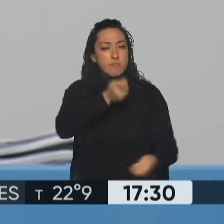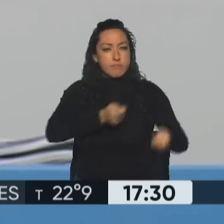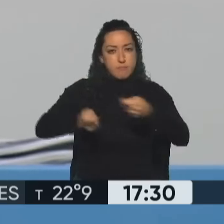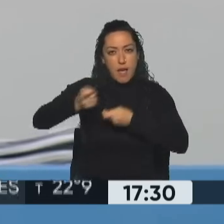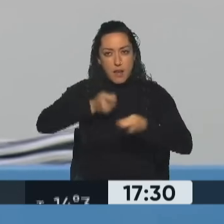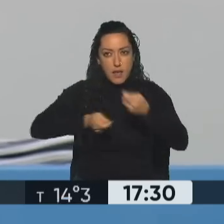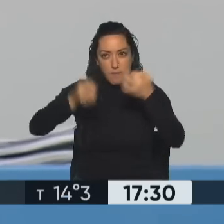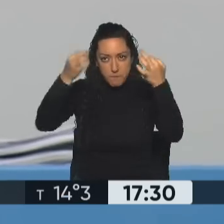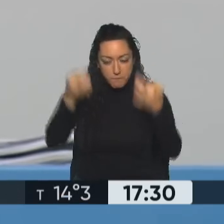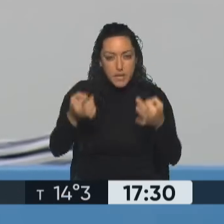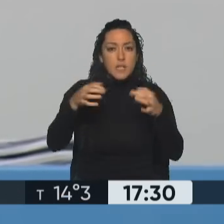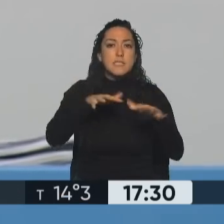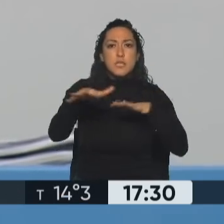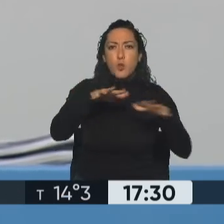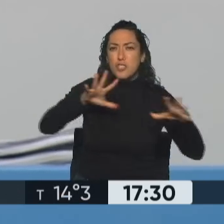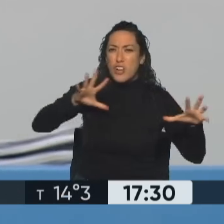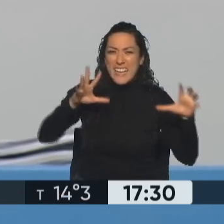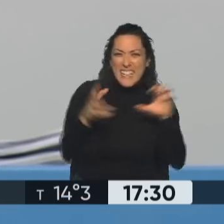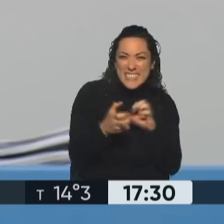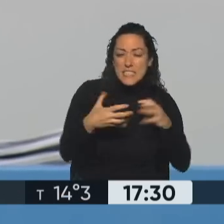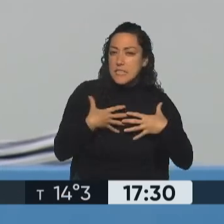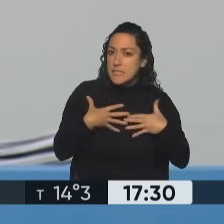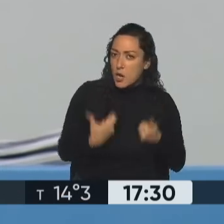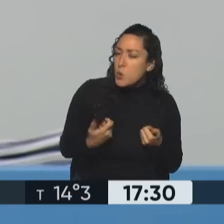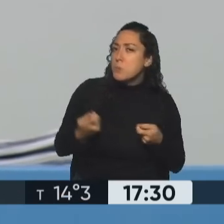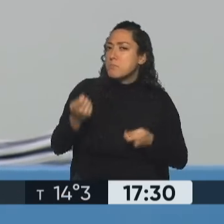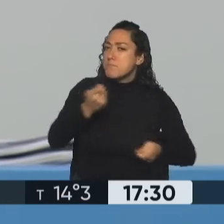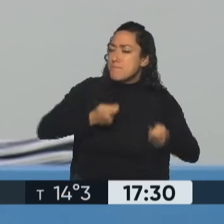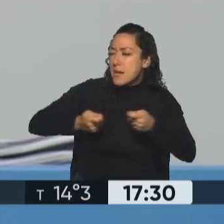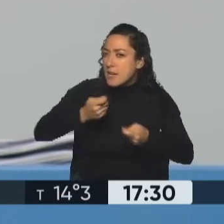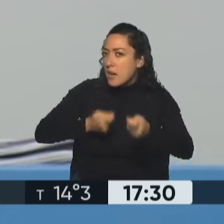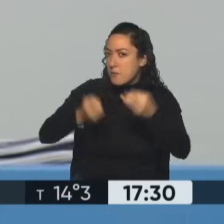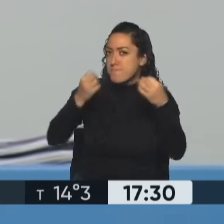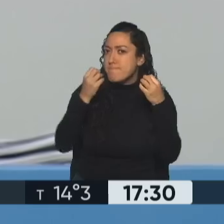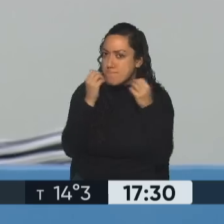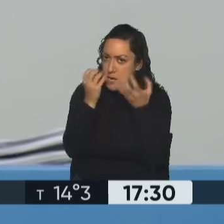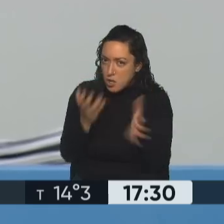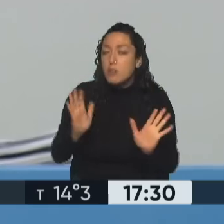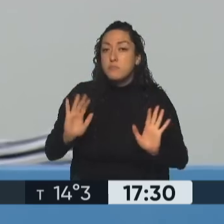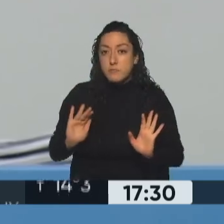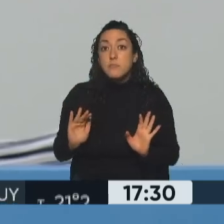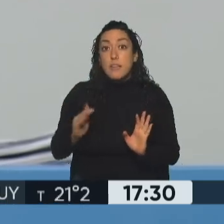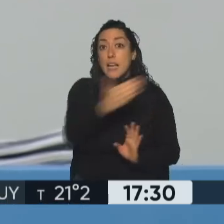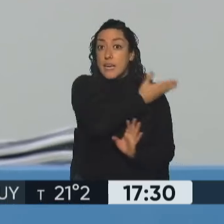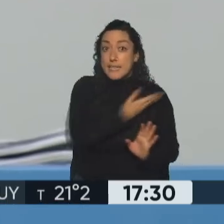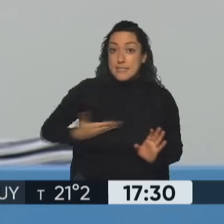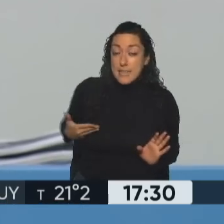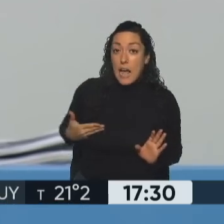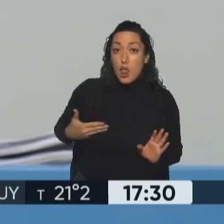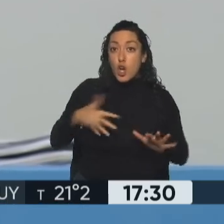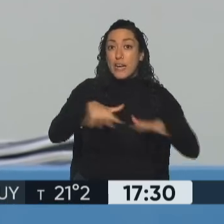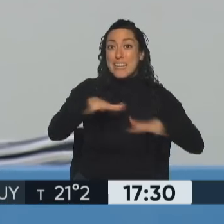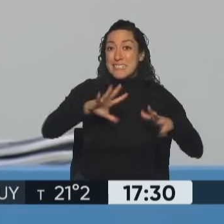una crisis sanitaria que teníamos en ese momento. Pero bueno, el Estado en esta primera gran crisis,